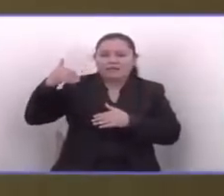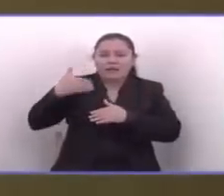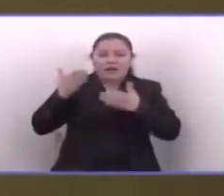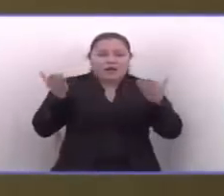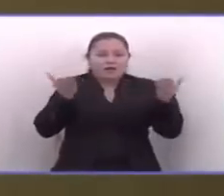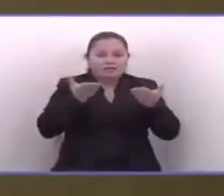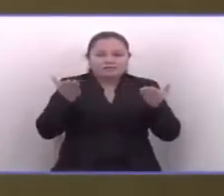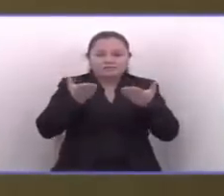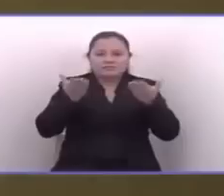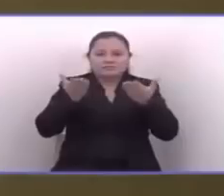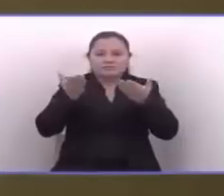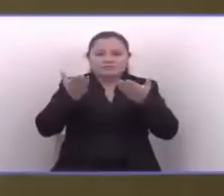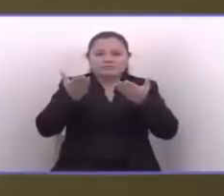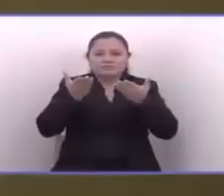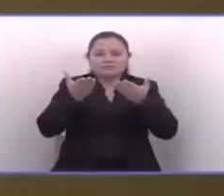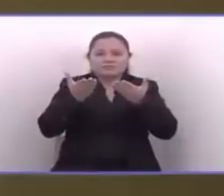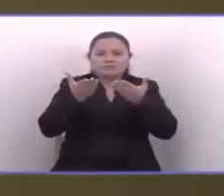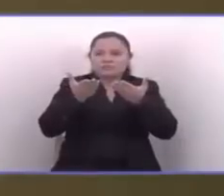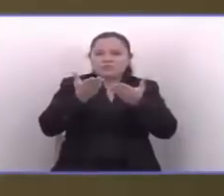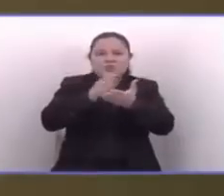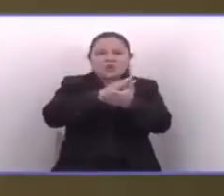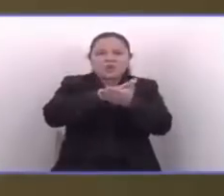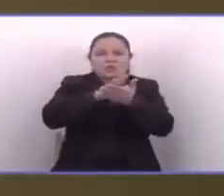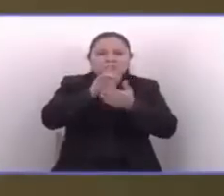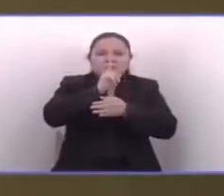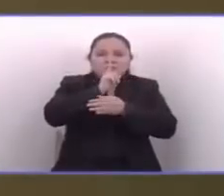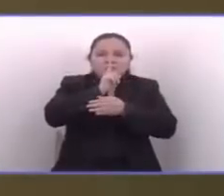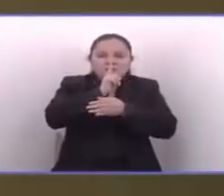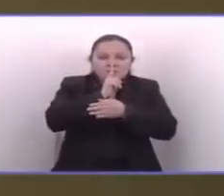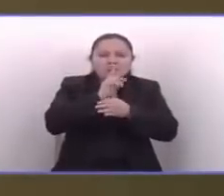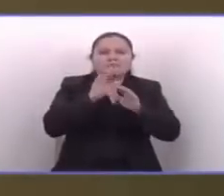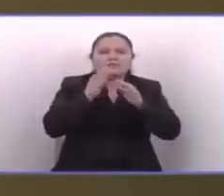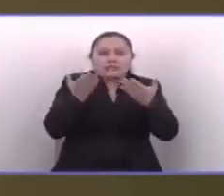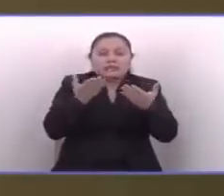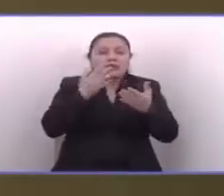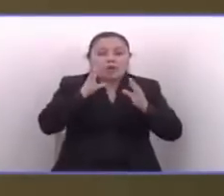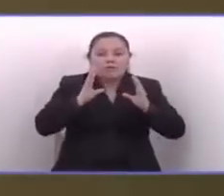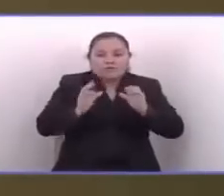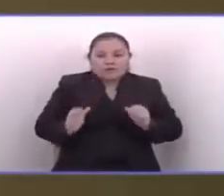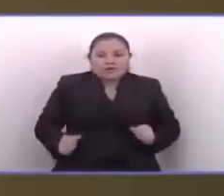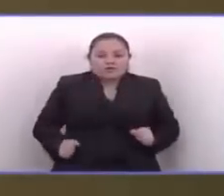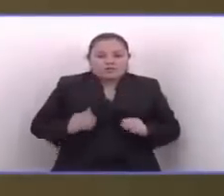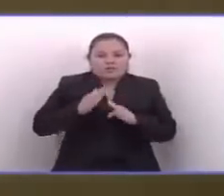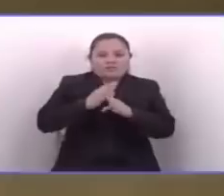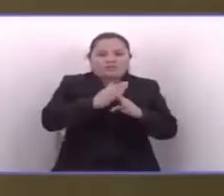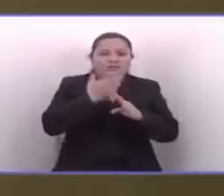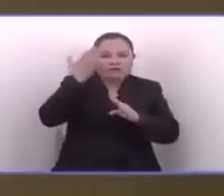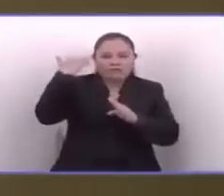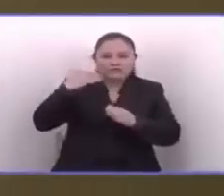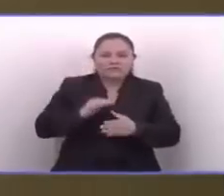actuado con impunidad y con la venia de gobiernos anteriores.